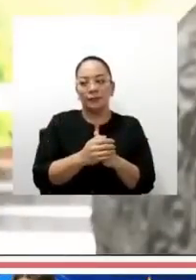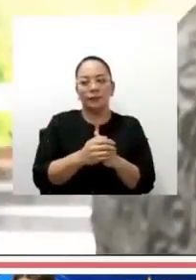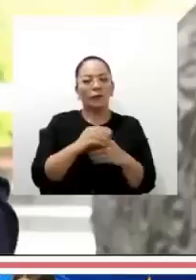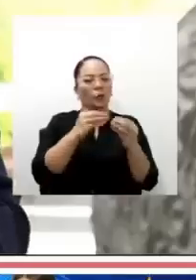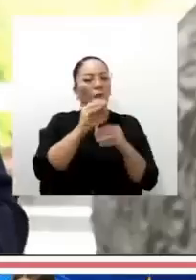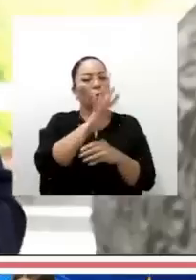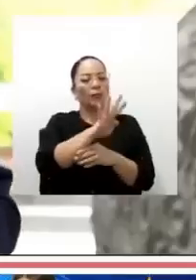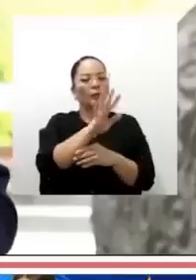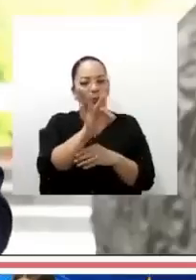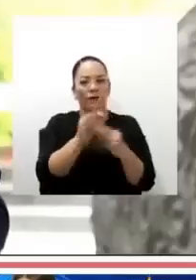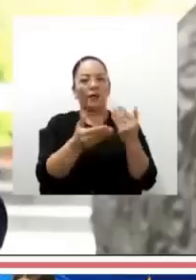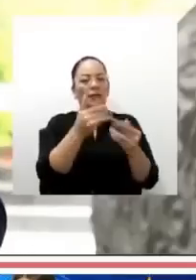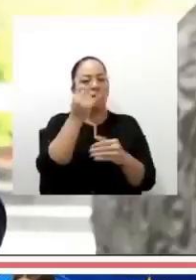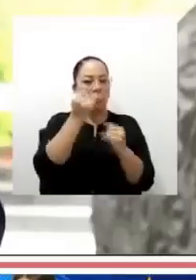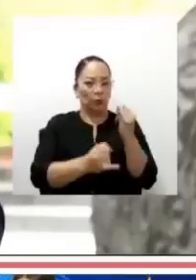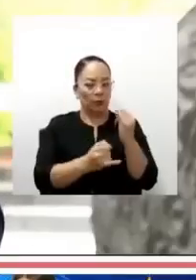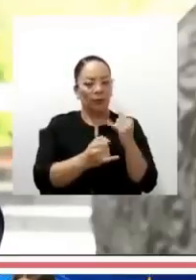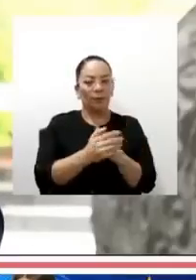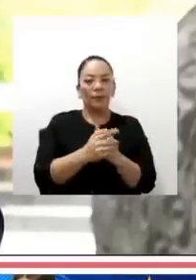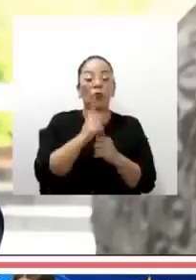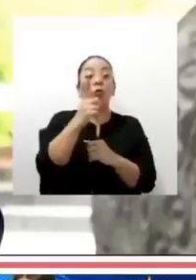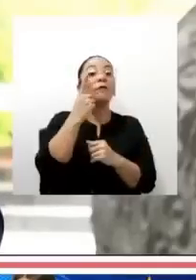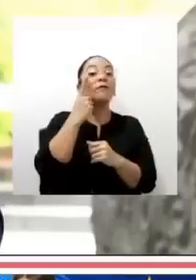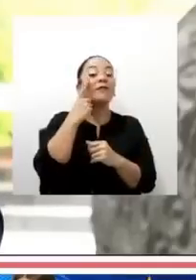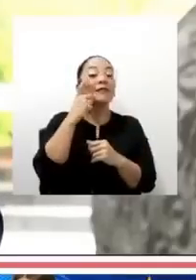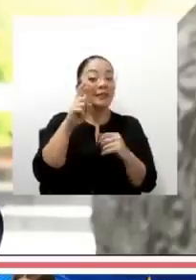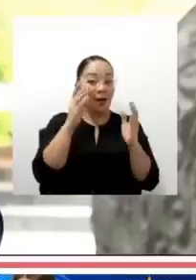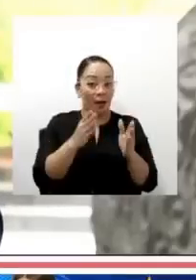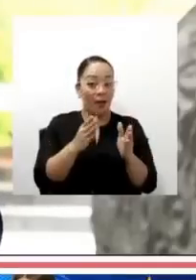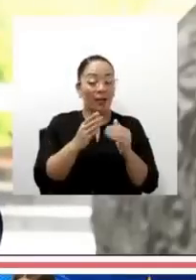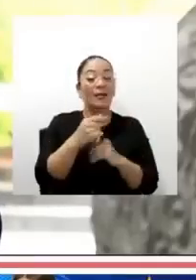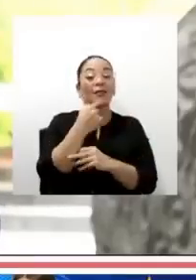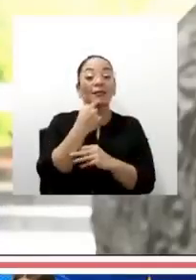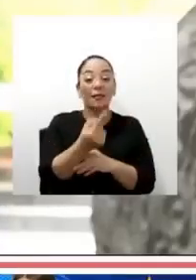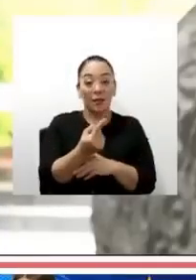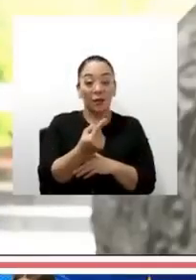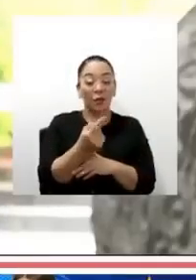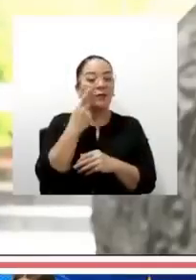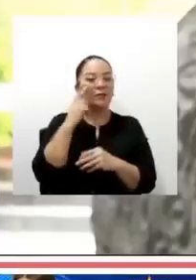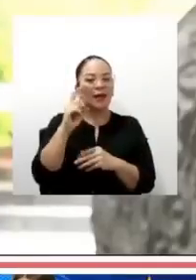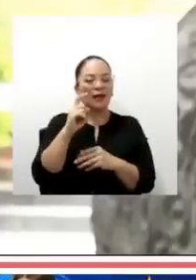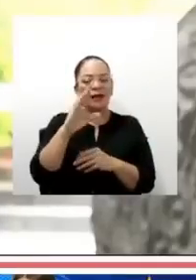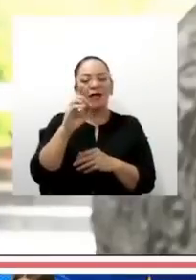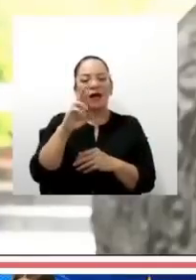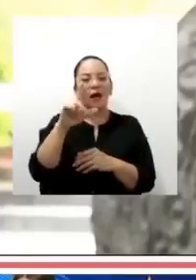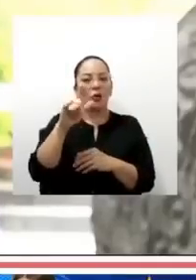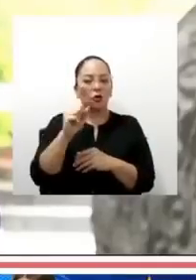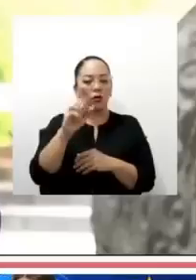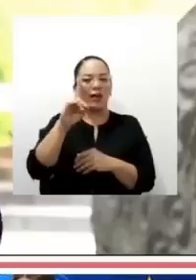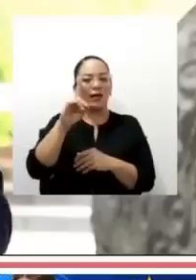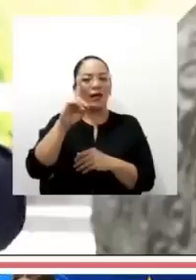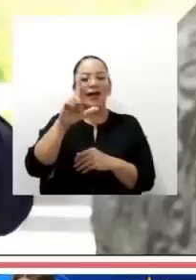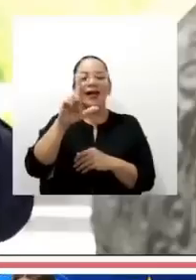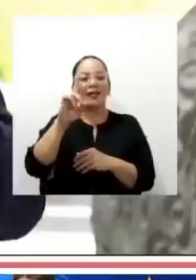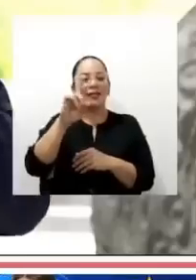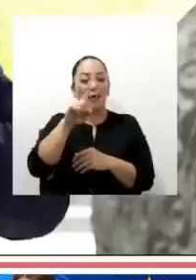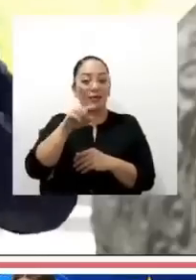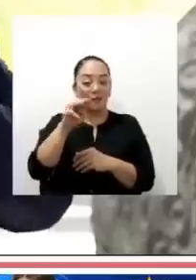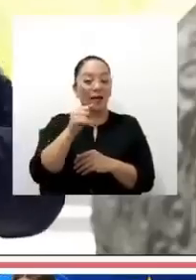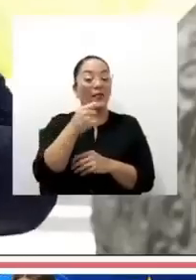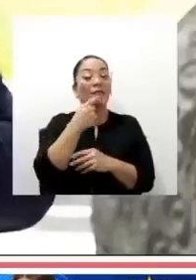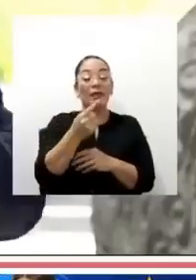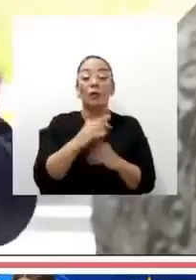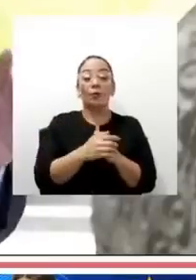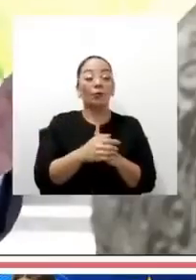49, casi la última, un fiscal un fiscal Carlos Ledesma, voy a decir el nombre, dijo que no se le